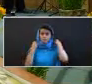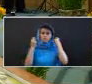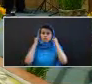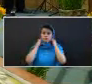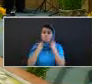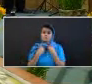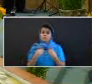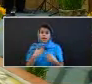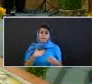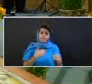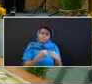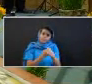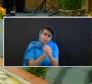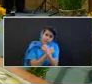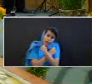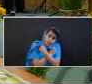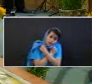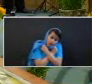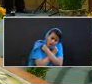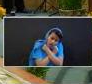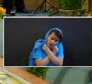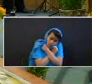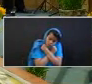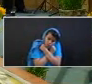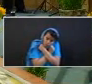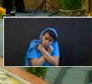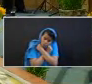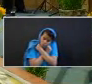mi amado.